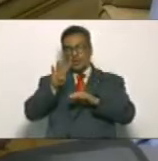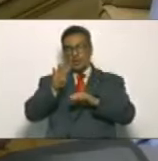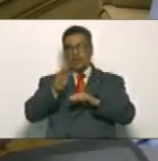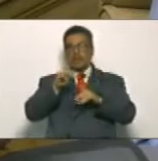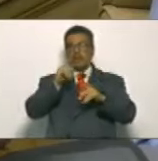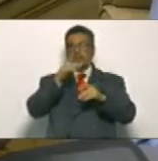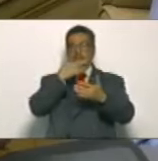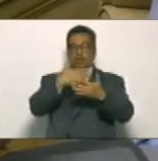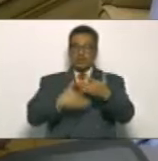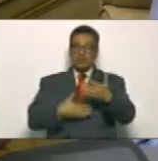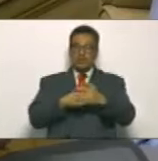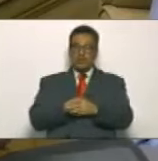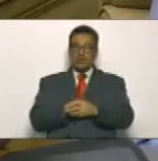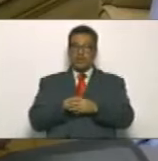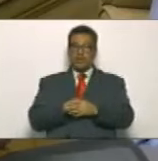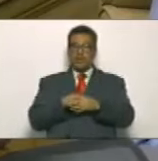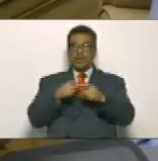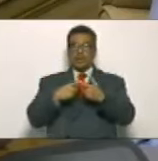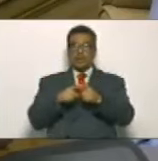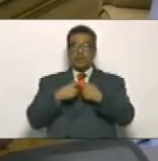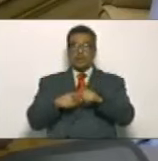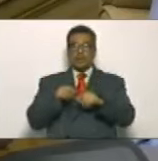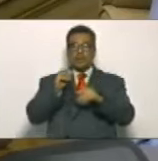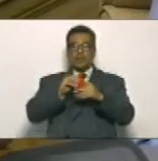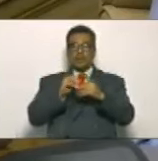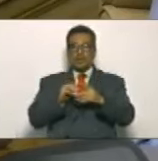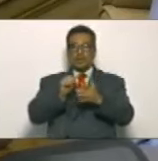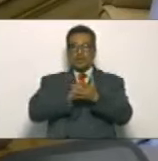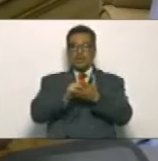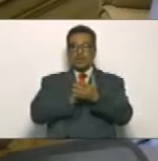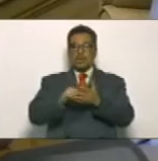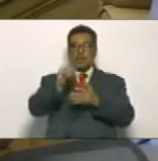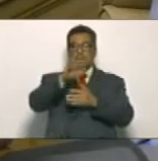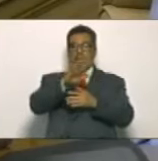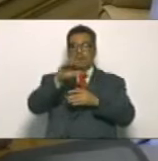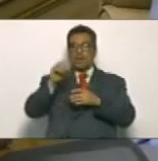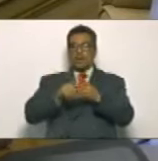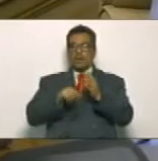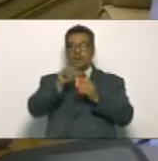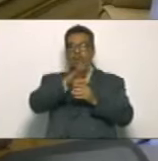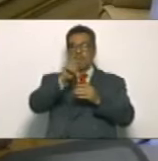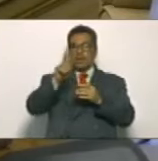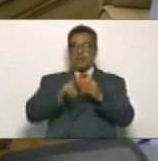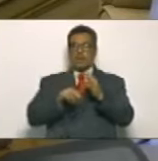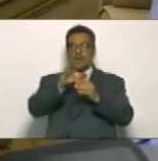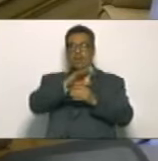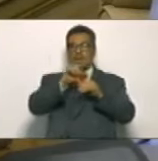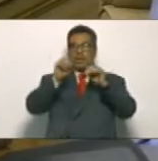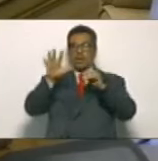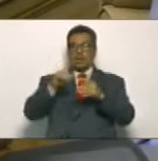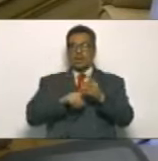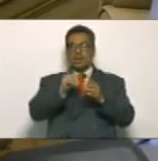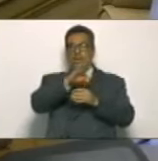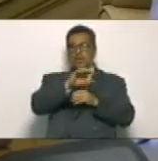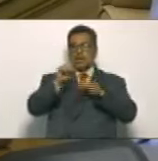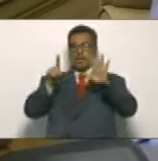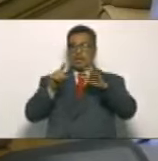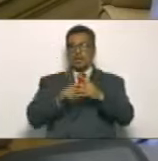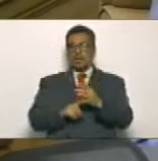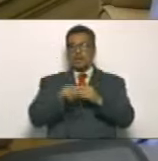184º del informe y se difirieron los siguientes artículos: 50, 52,